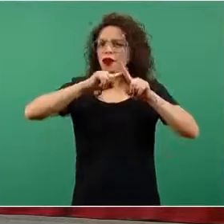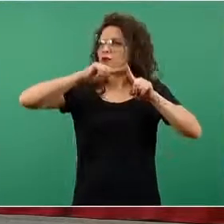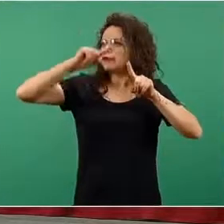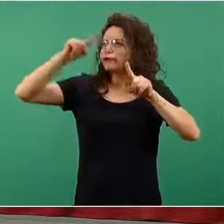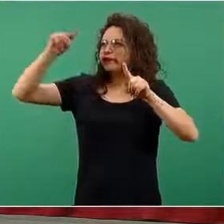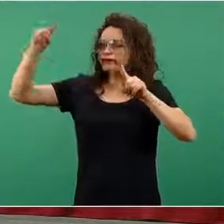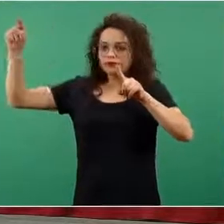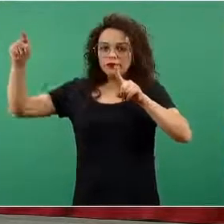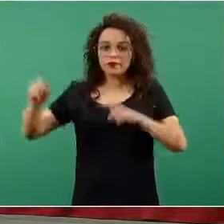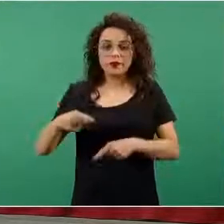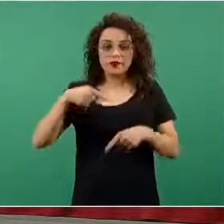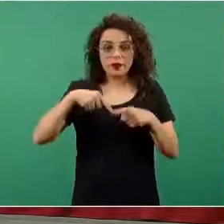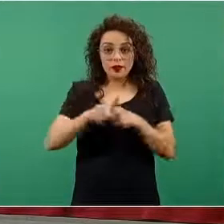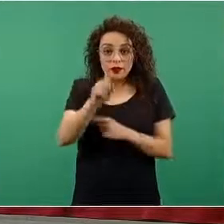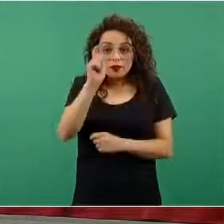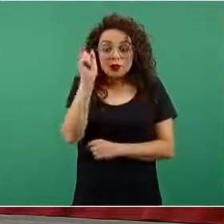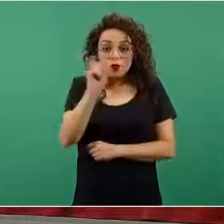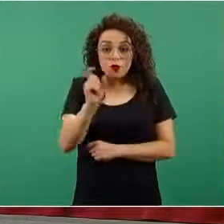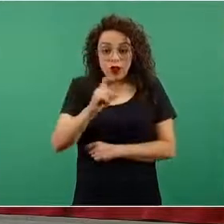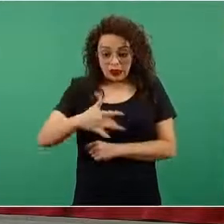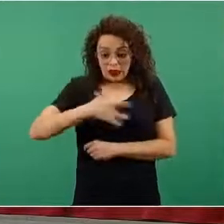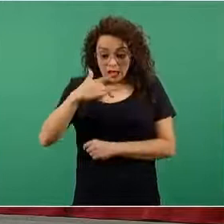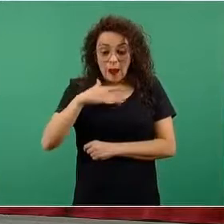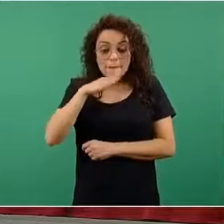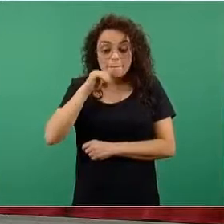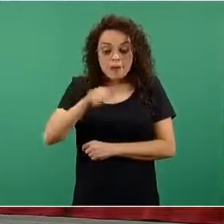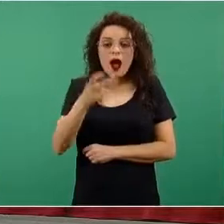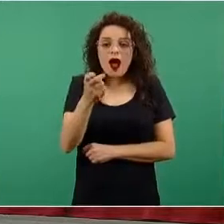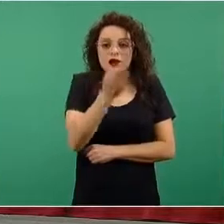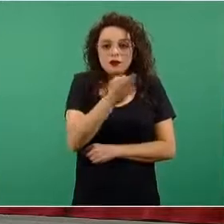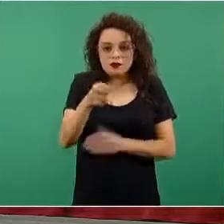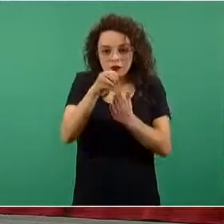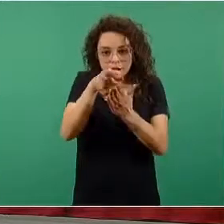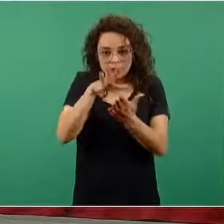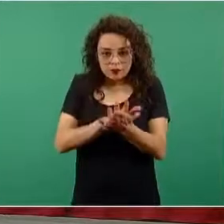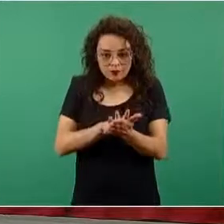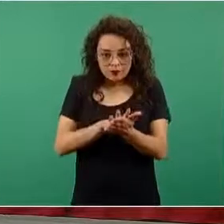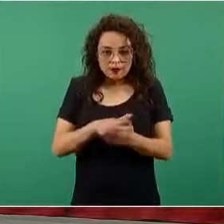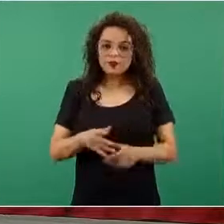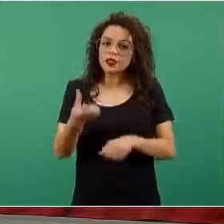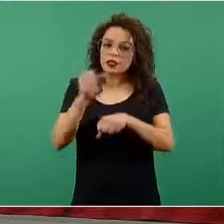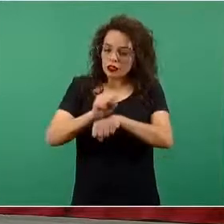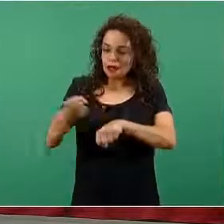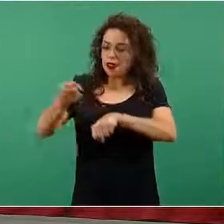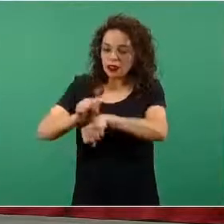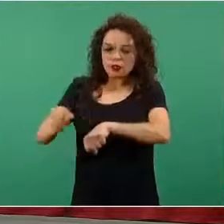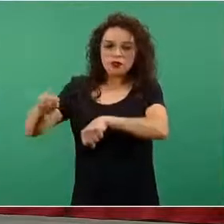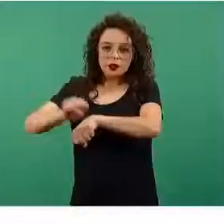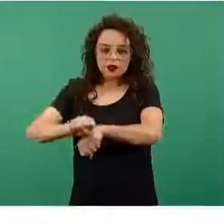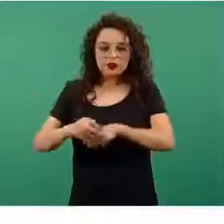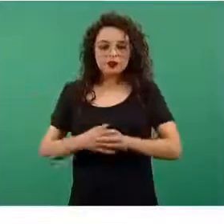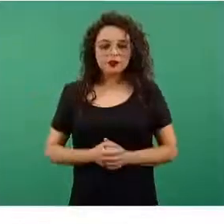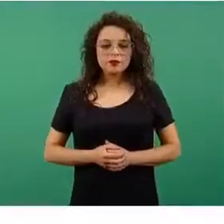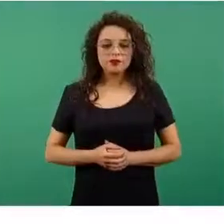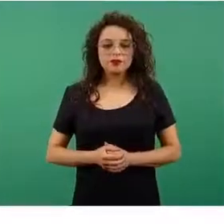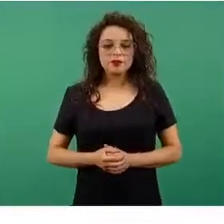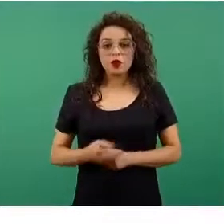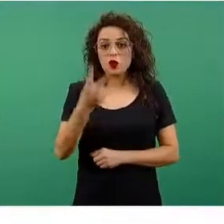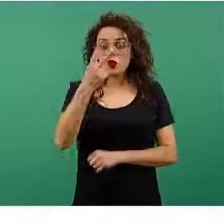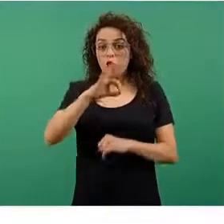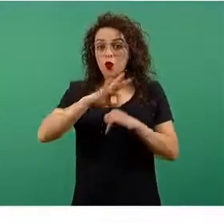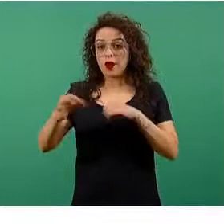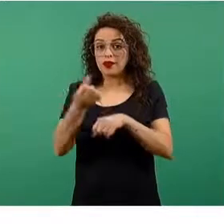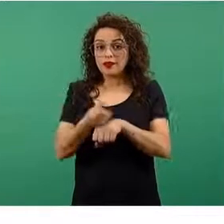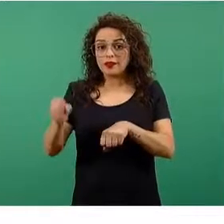función de la fecha de inicio de síntomas para cada una de las semanas epidemiológicas. El comportamiento entre las dos últimas